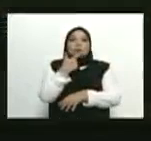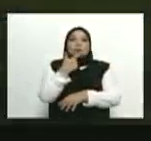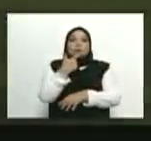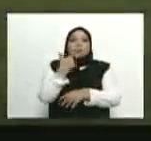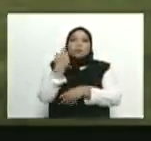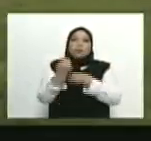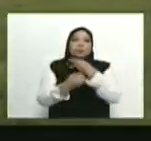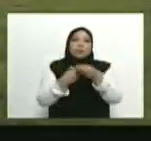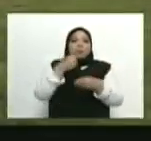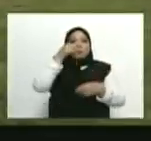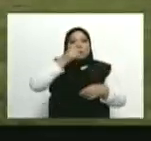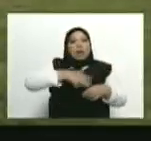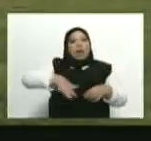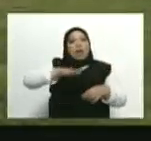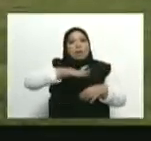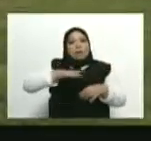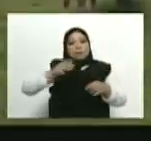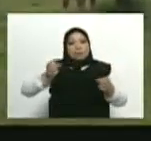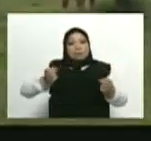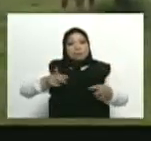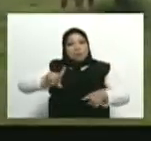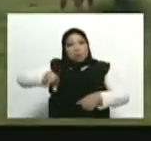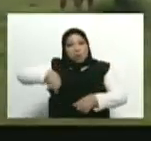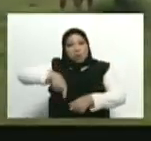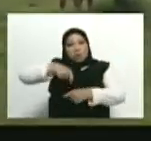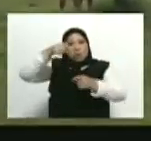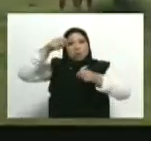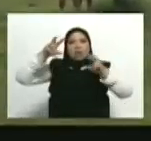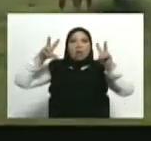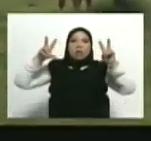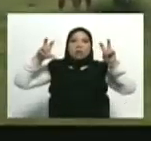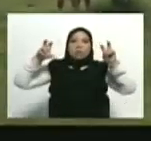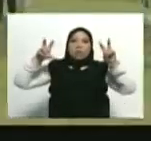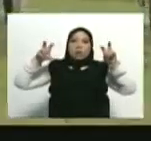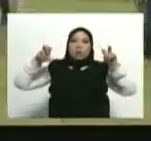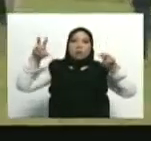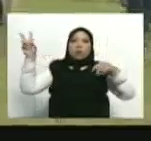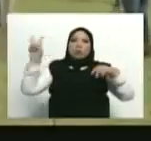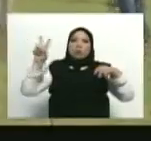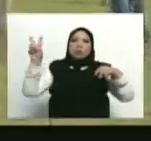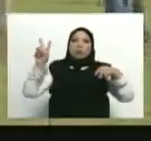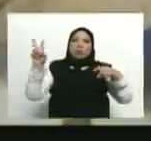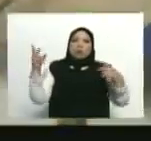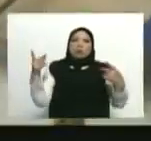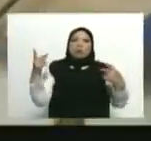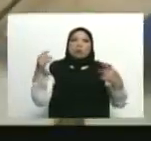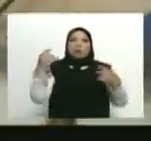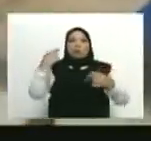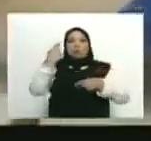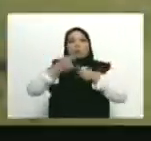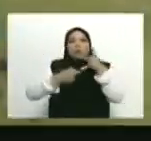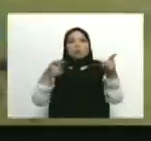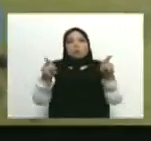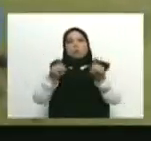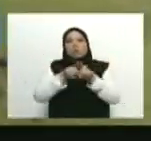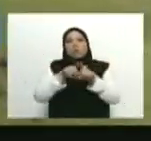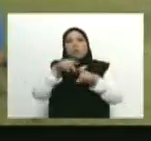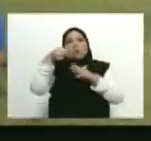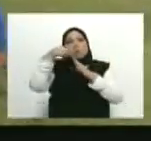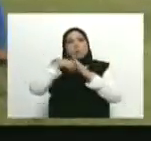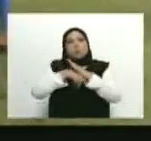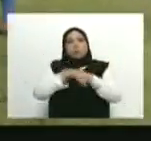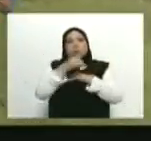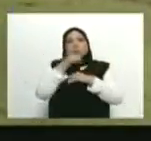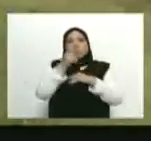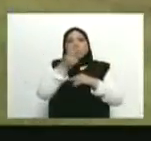llano llega la fuerza espiritual de lo que yo llamo la nueva espiritualidad de Venezuela. Llano, llano, llano, llano profundo,